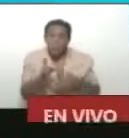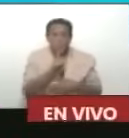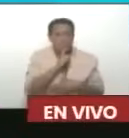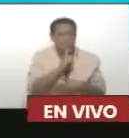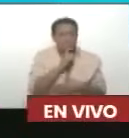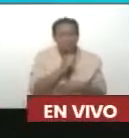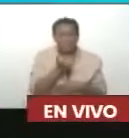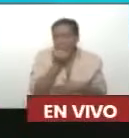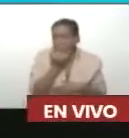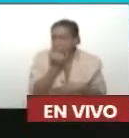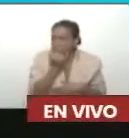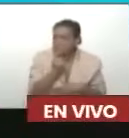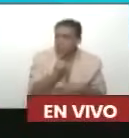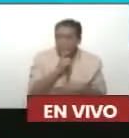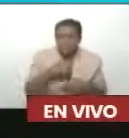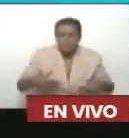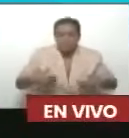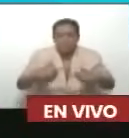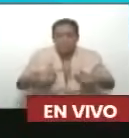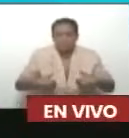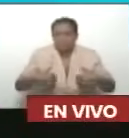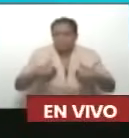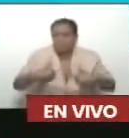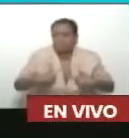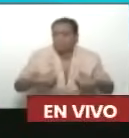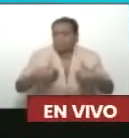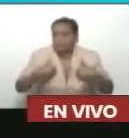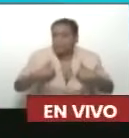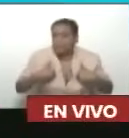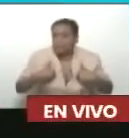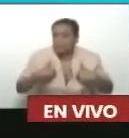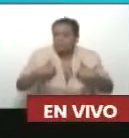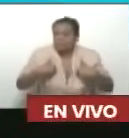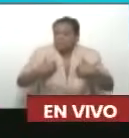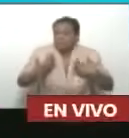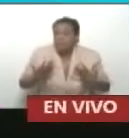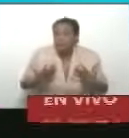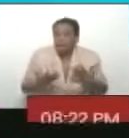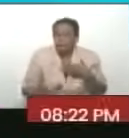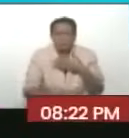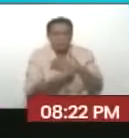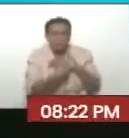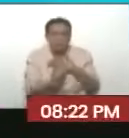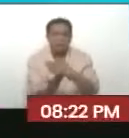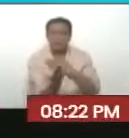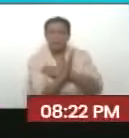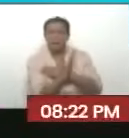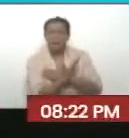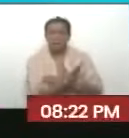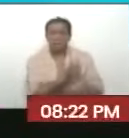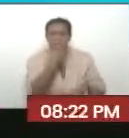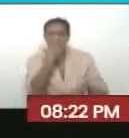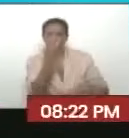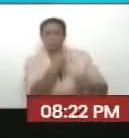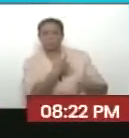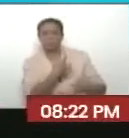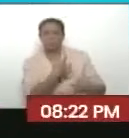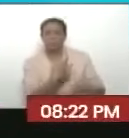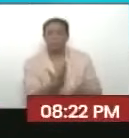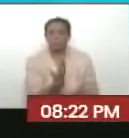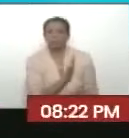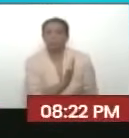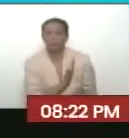dificultades, de sacrificios, de dolores, de agresiones, de amenazas,